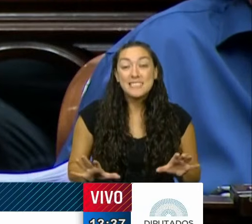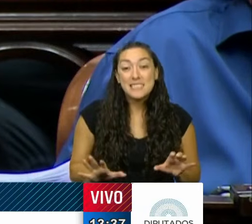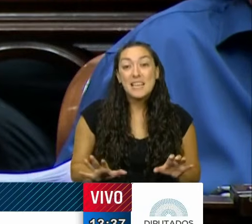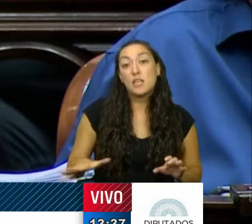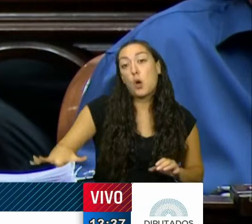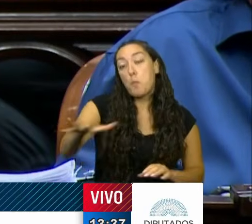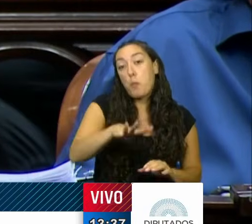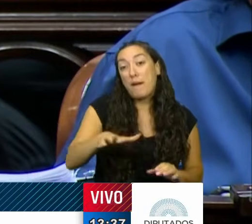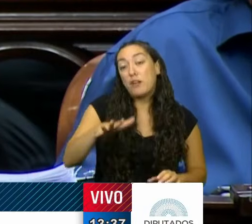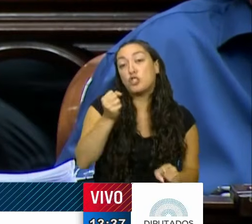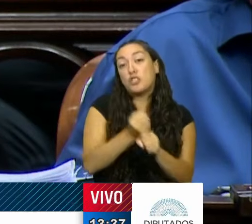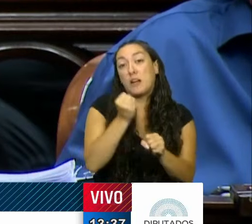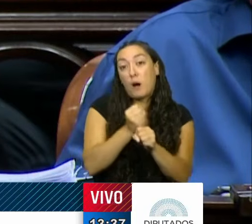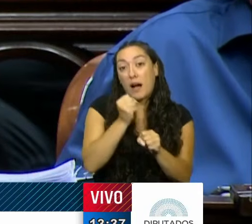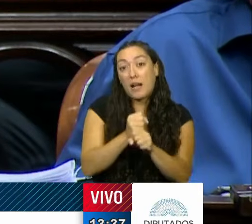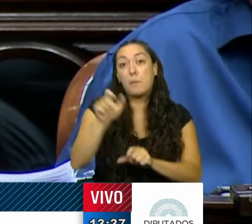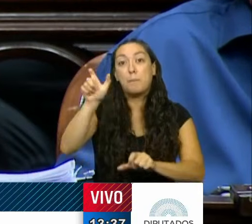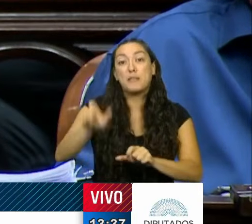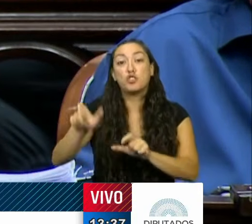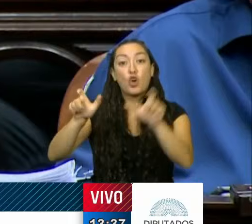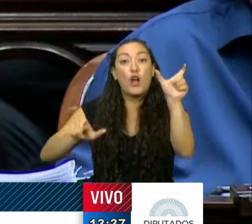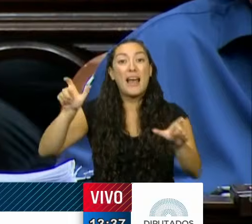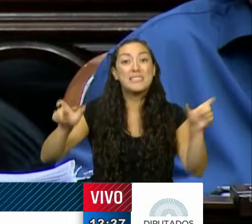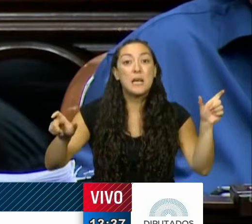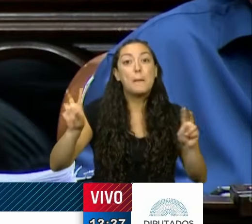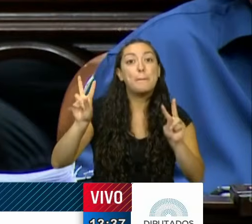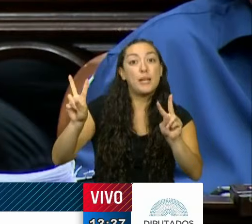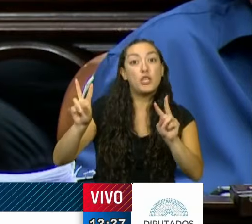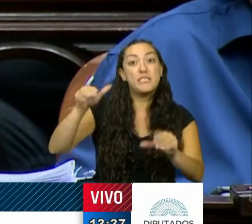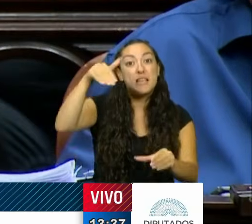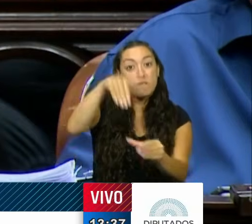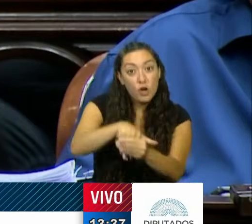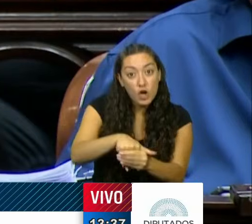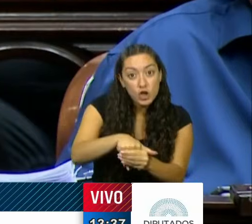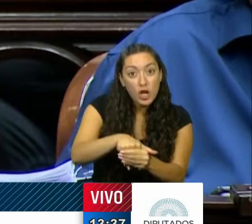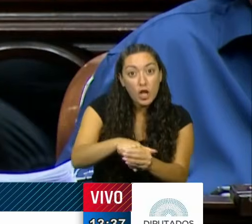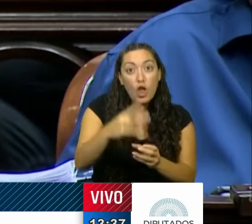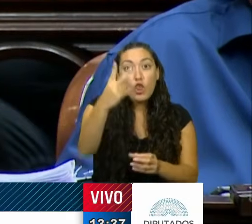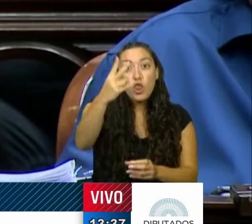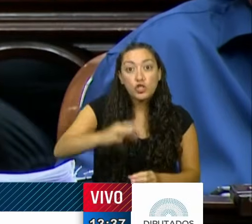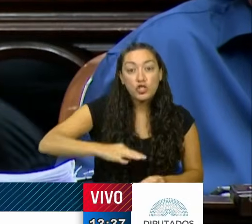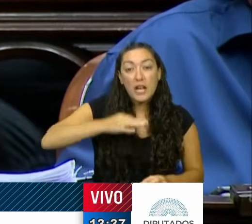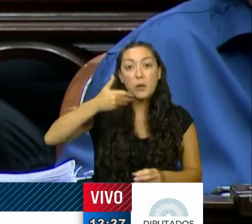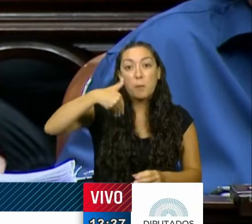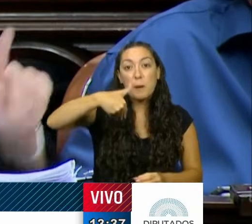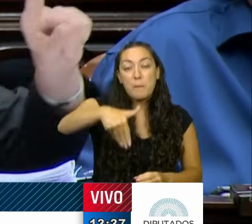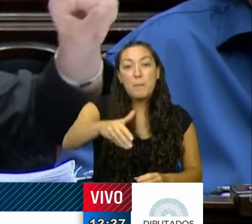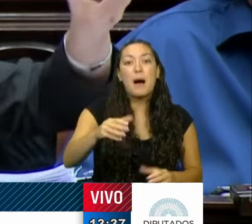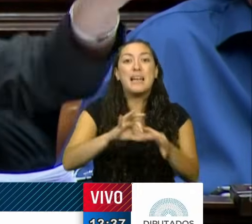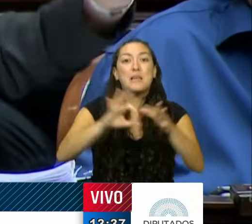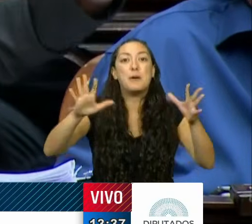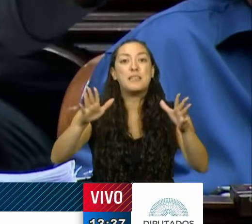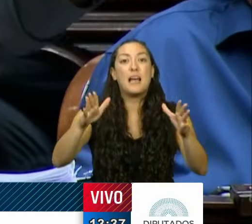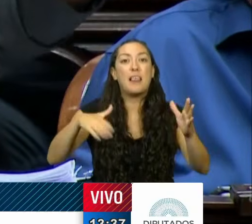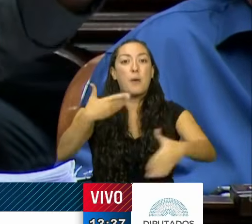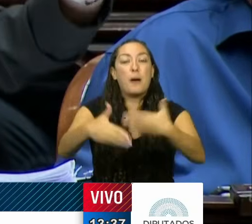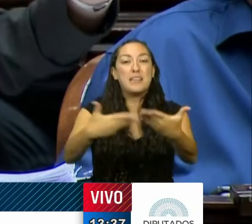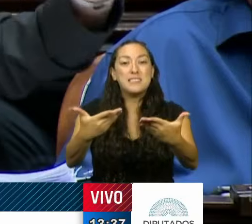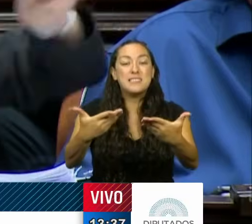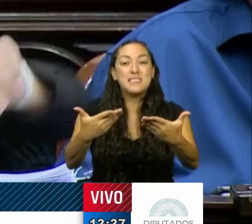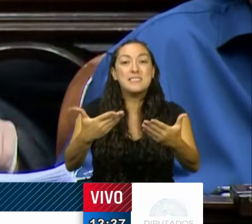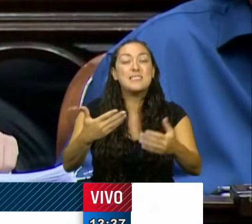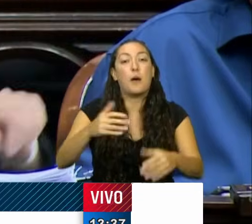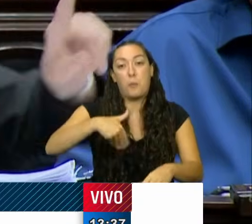pueblo trabajador le dio el voto a un peronista, en 2 años va a ganar La Libertad Avanza. Felicitaciones a los que